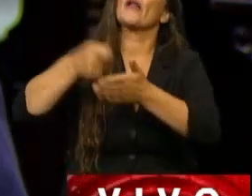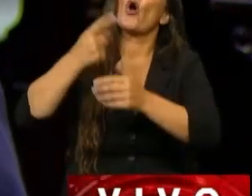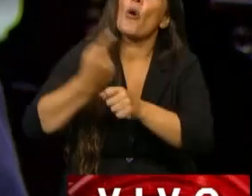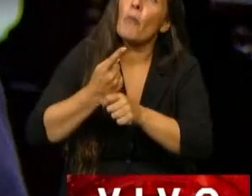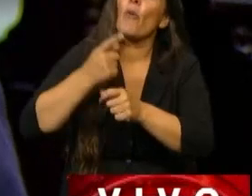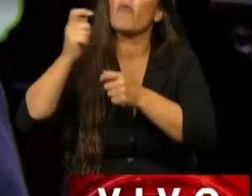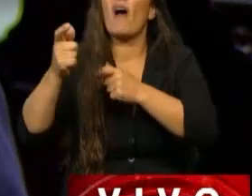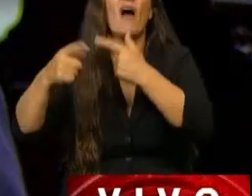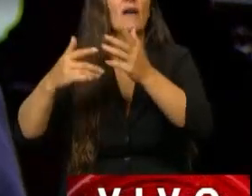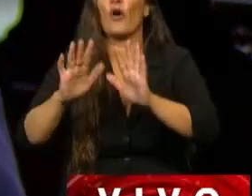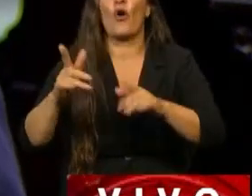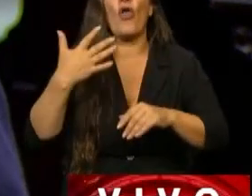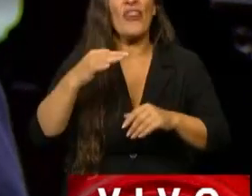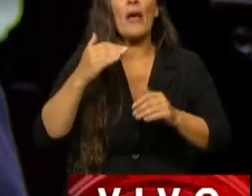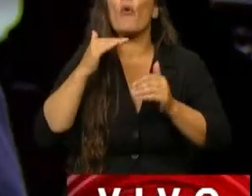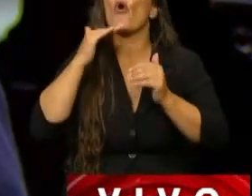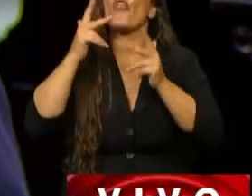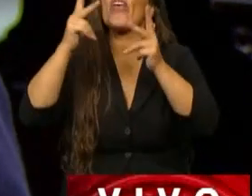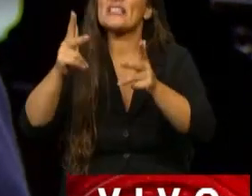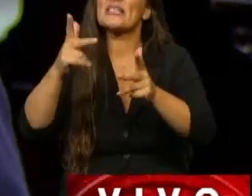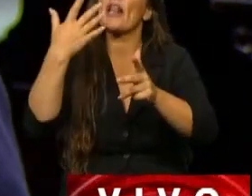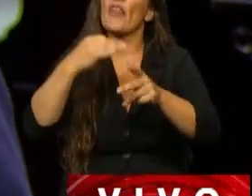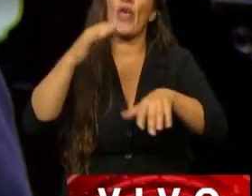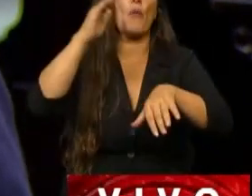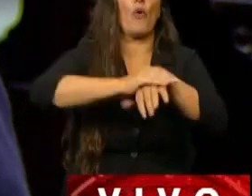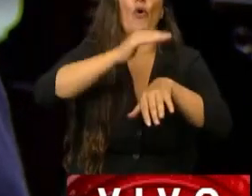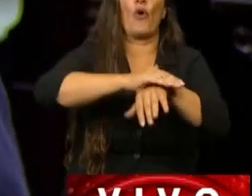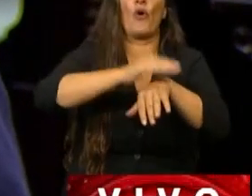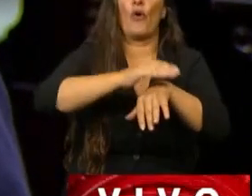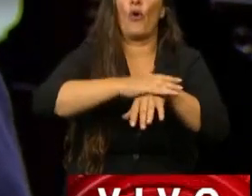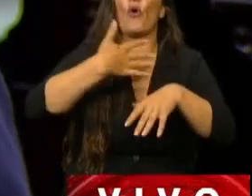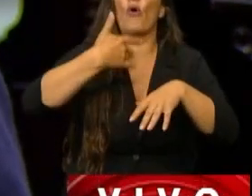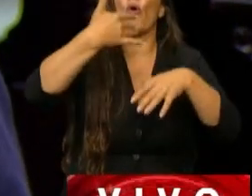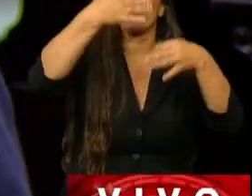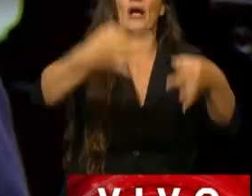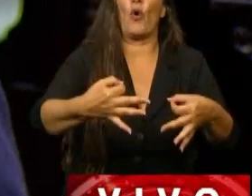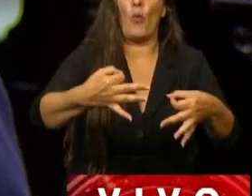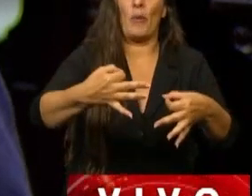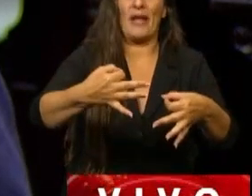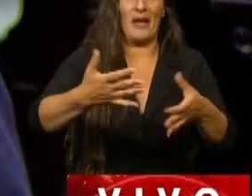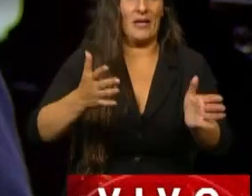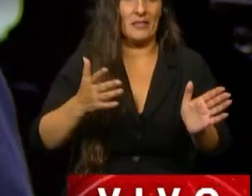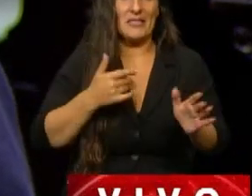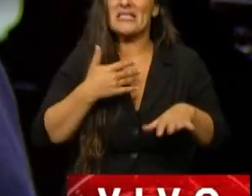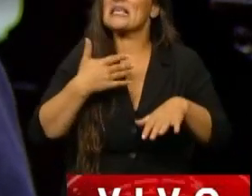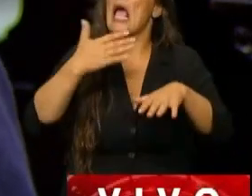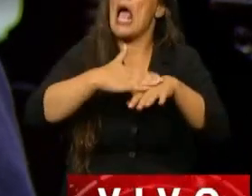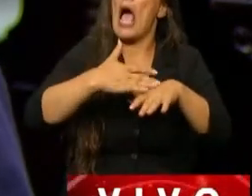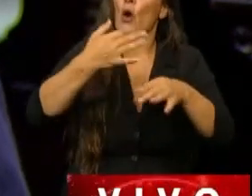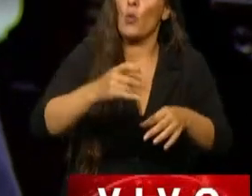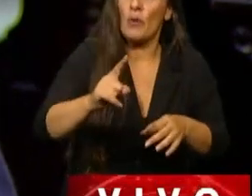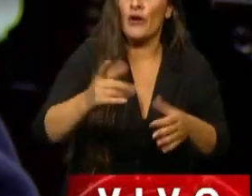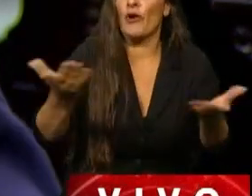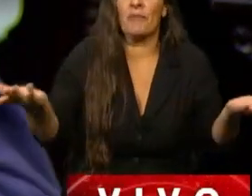que tenga sentido, debe ir acompañada de compromiso. Sin compromiso, la palabra carece de sentido. Por